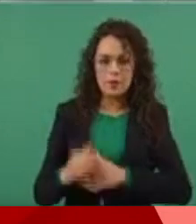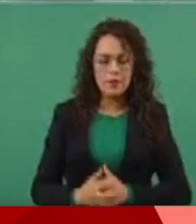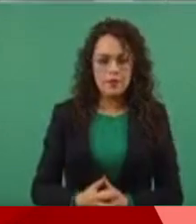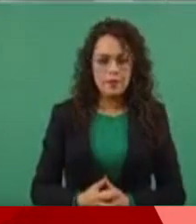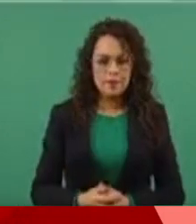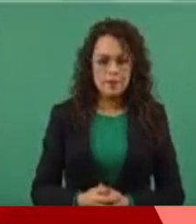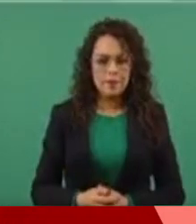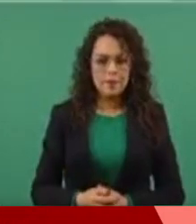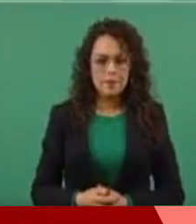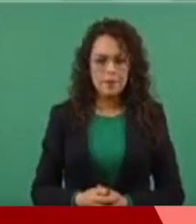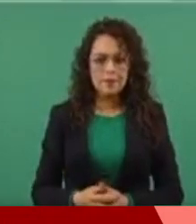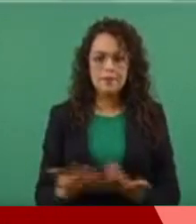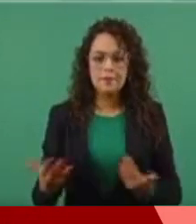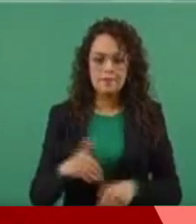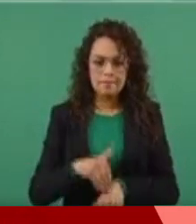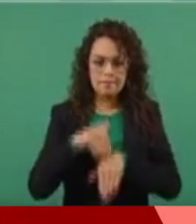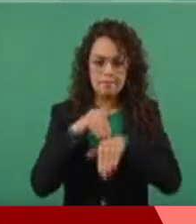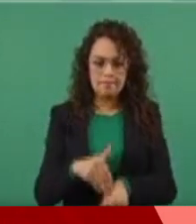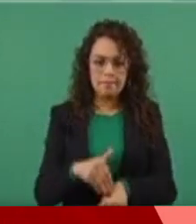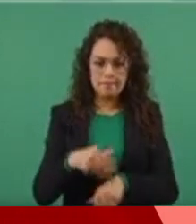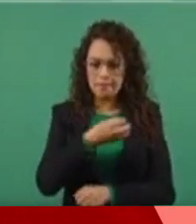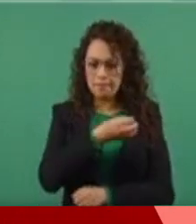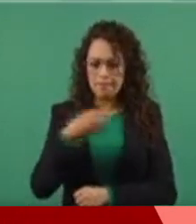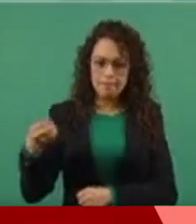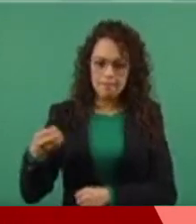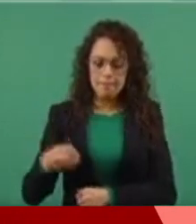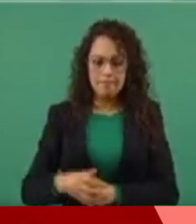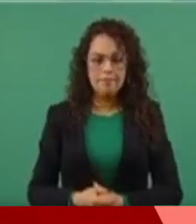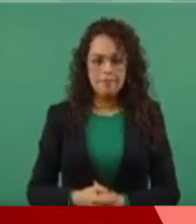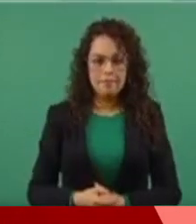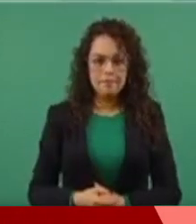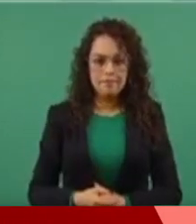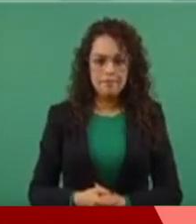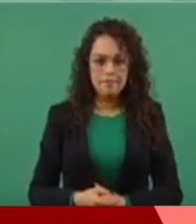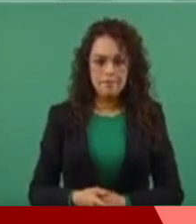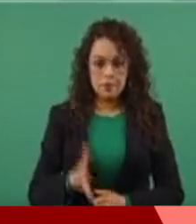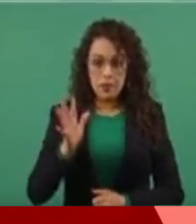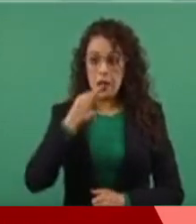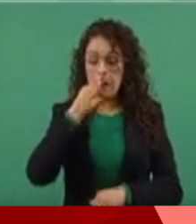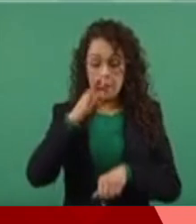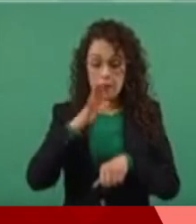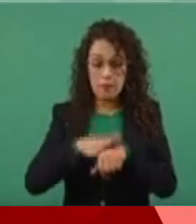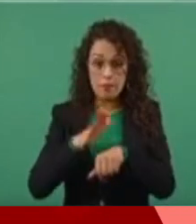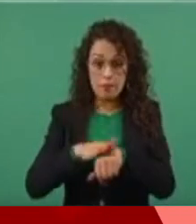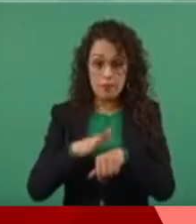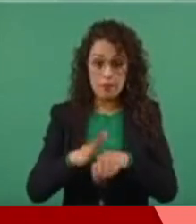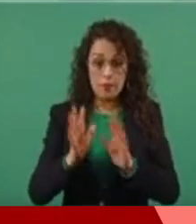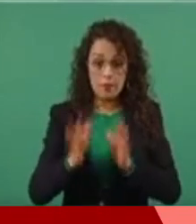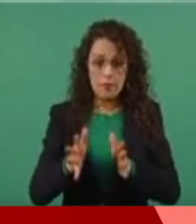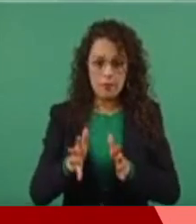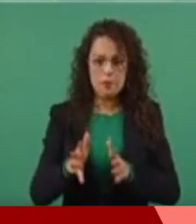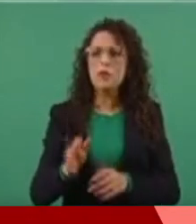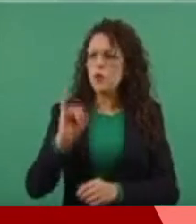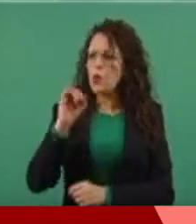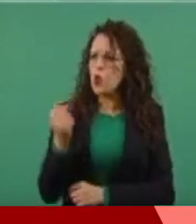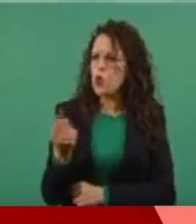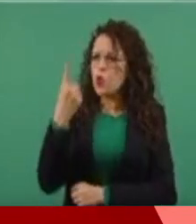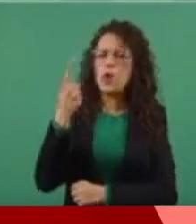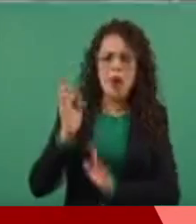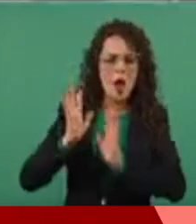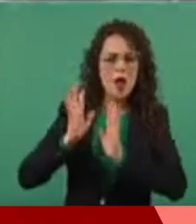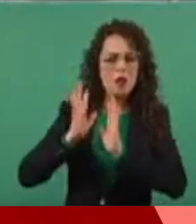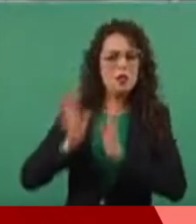se acata y se cumple. ¿Ya le recibieron la notificación? Porque creo que una sí.